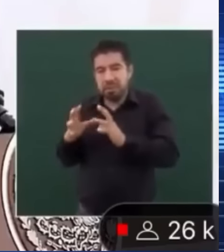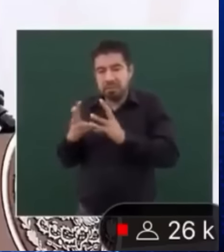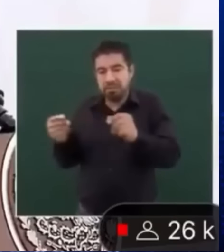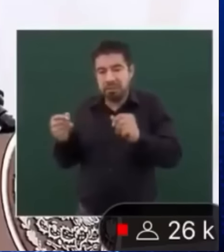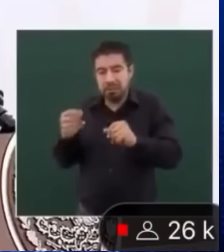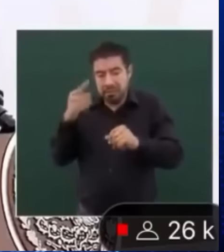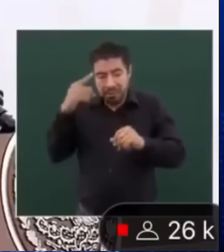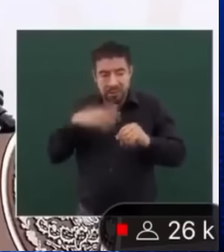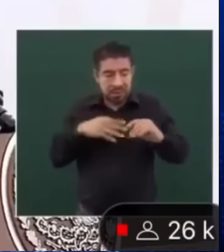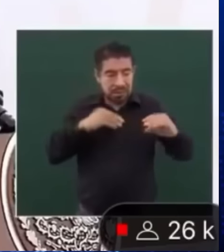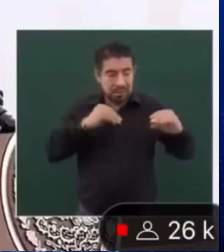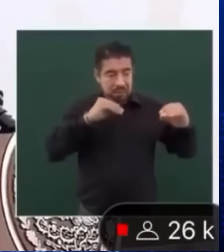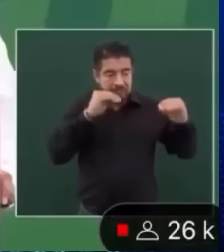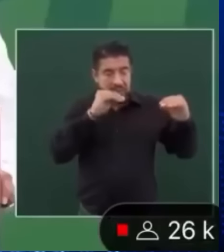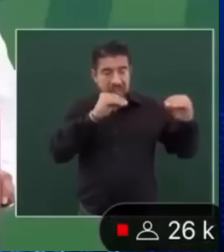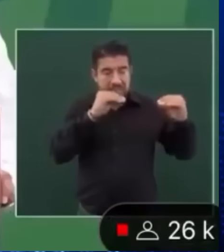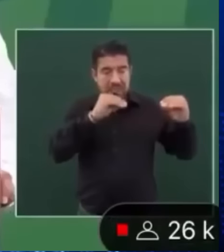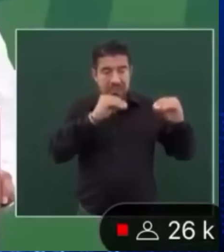provocaciones,